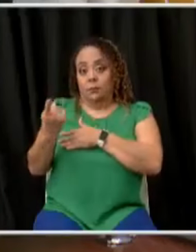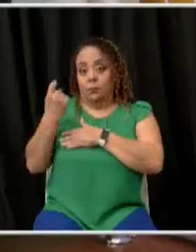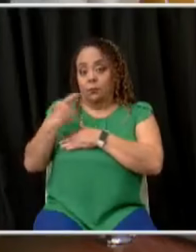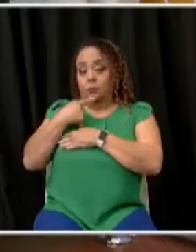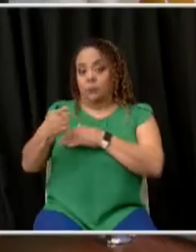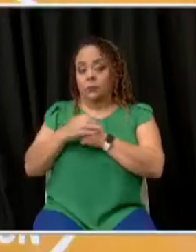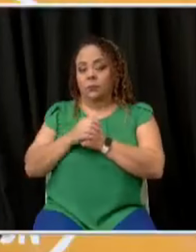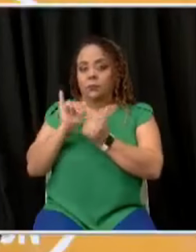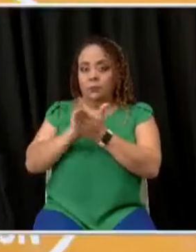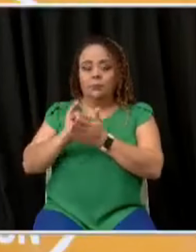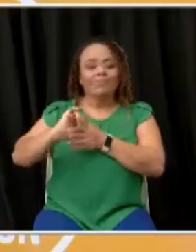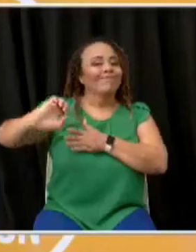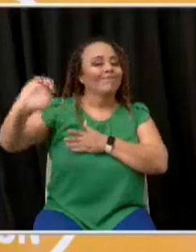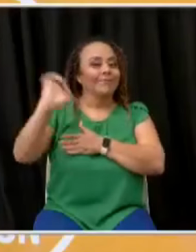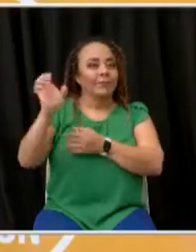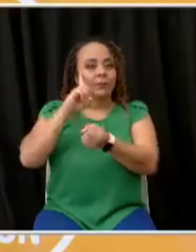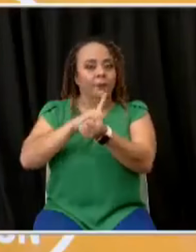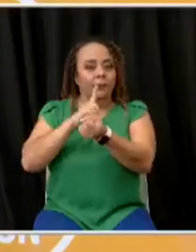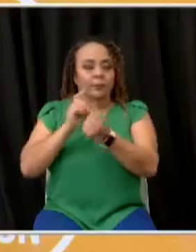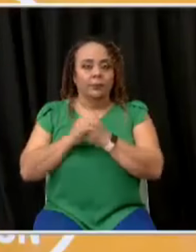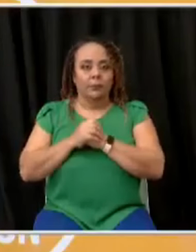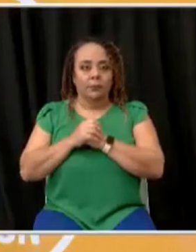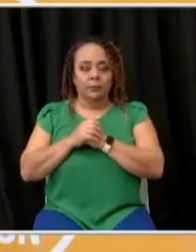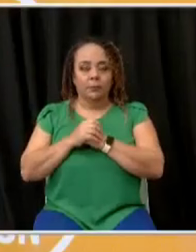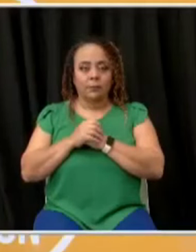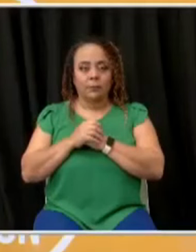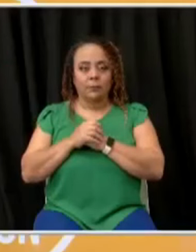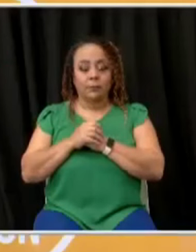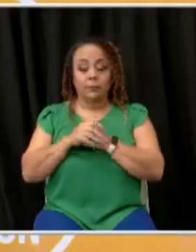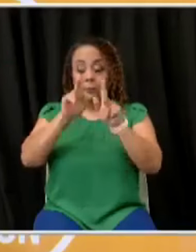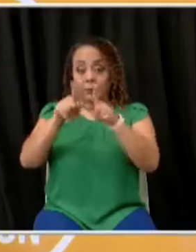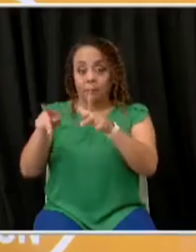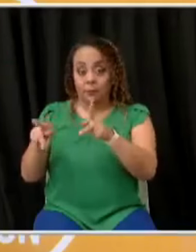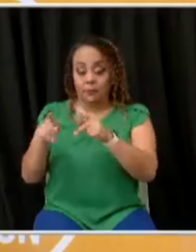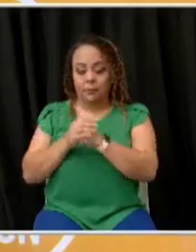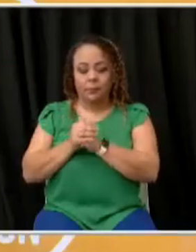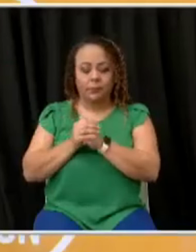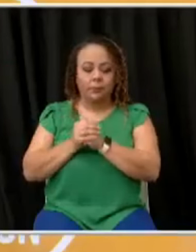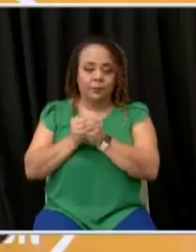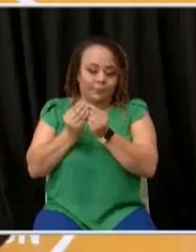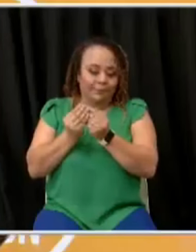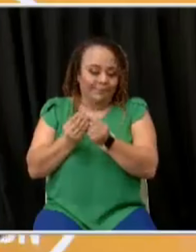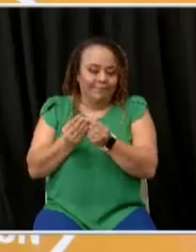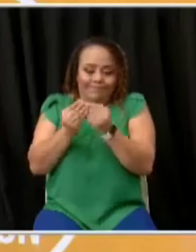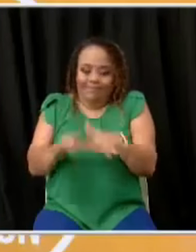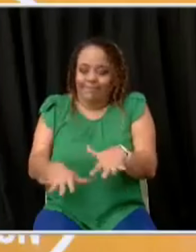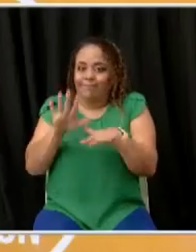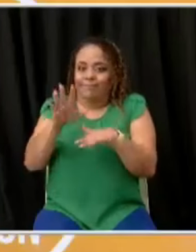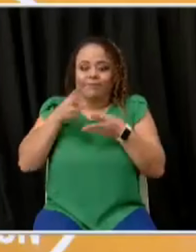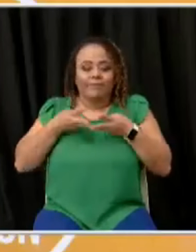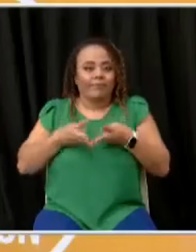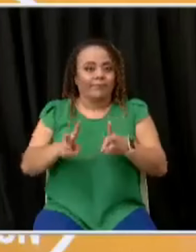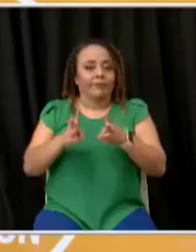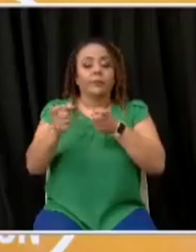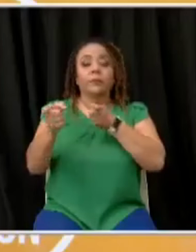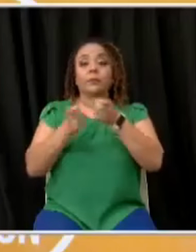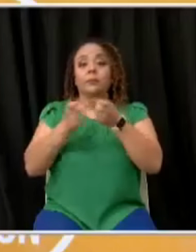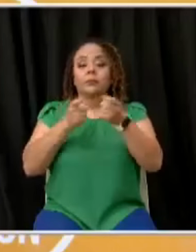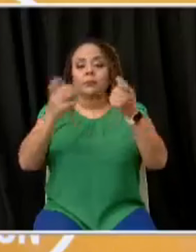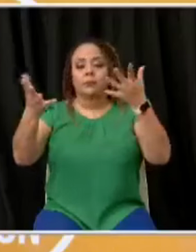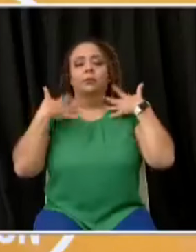calor es una emergencia médica en la cual la persona ha perdido definitivamente sus mecanismos de regulación